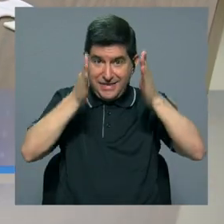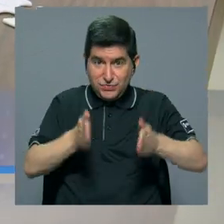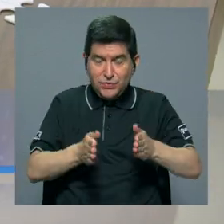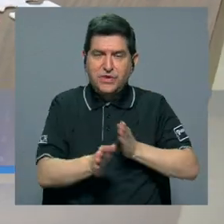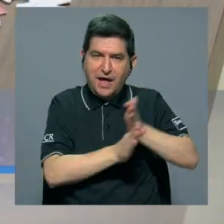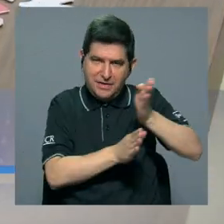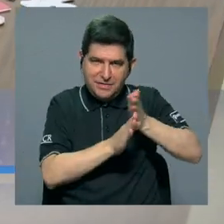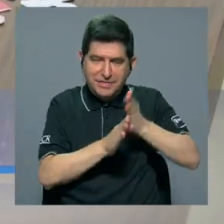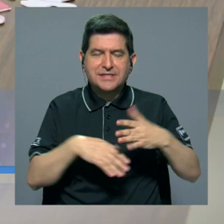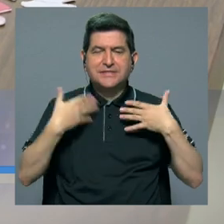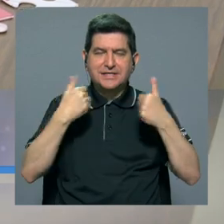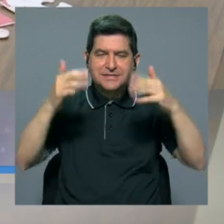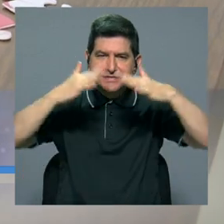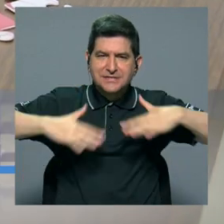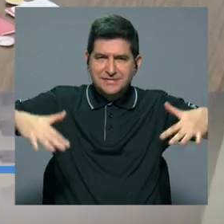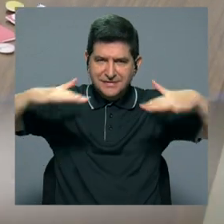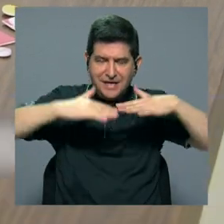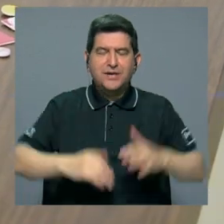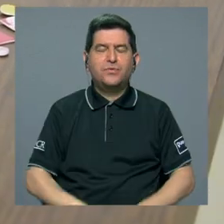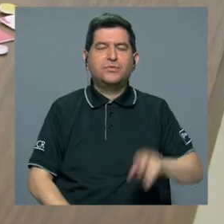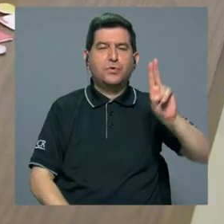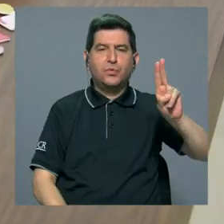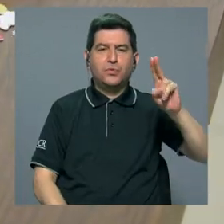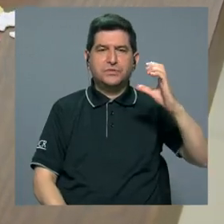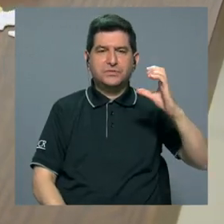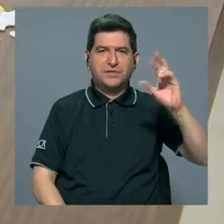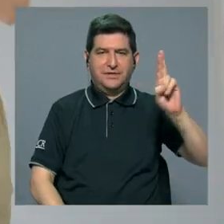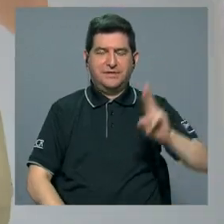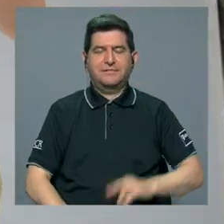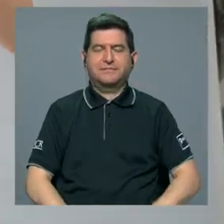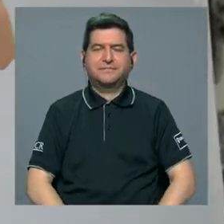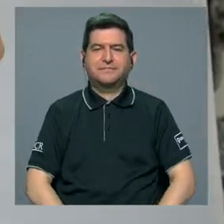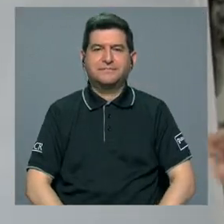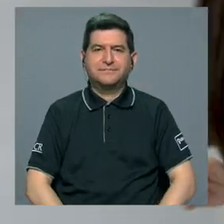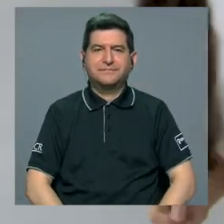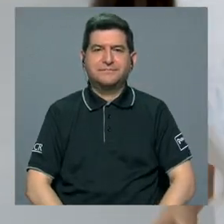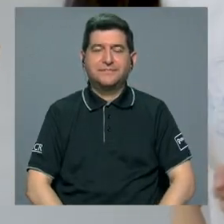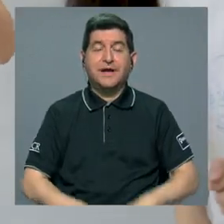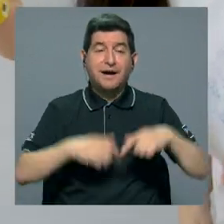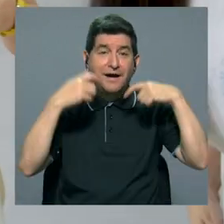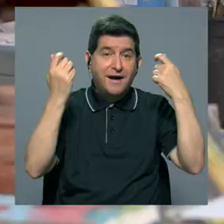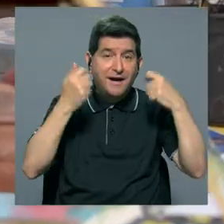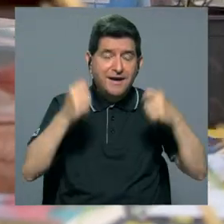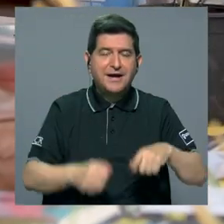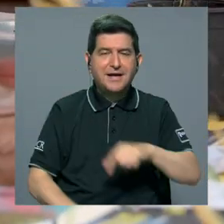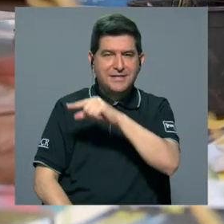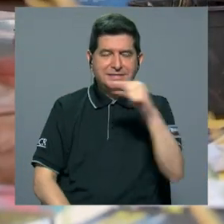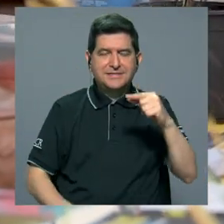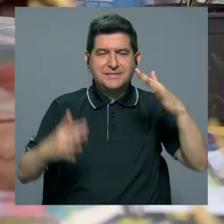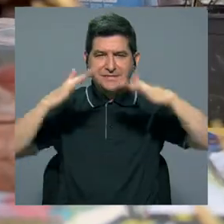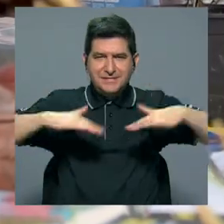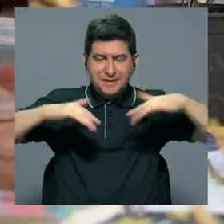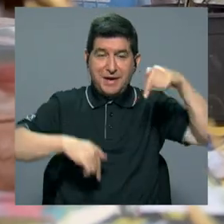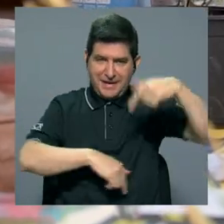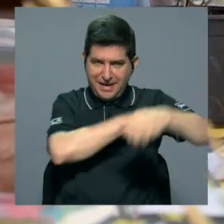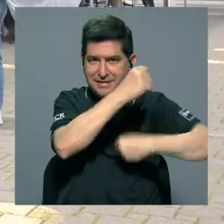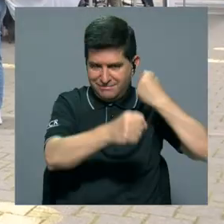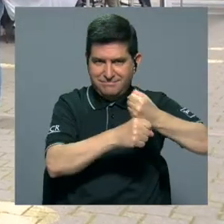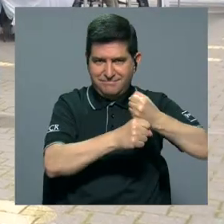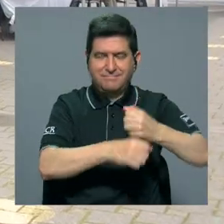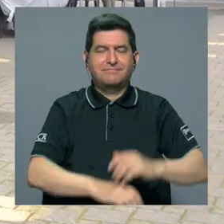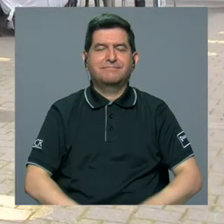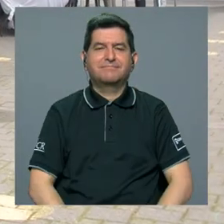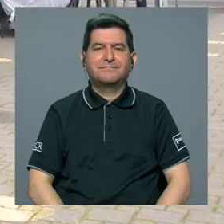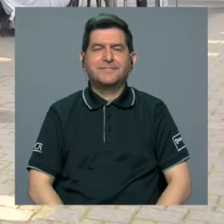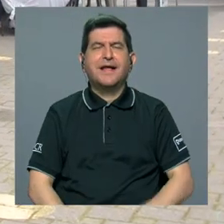los estudiantes de la Carrera de Salud Ambiental de la Universidad de Costa Rica, en celebración de la Semana Ambiental de este